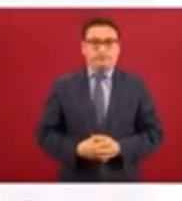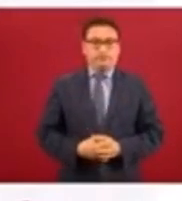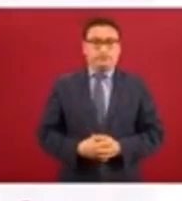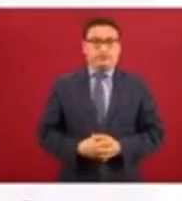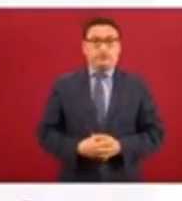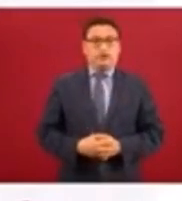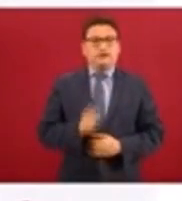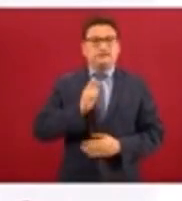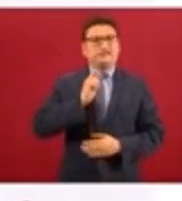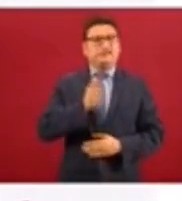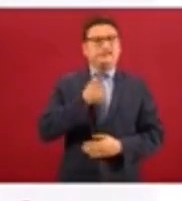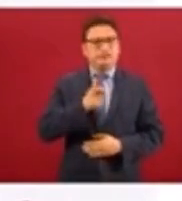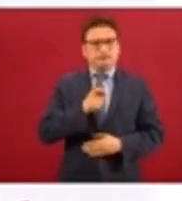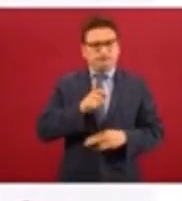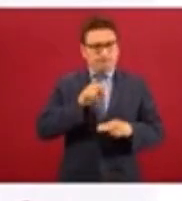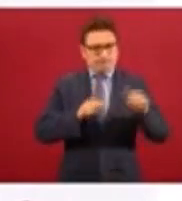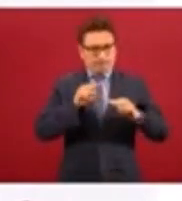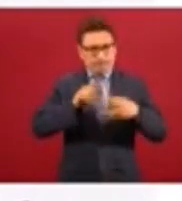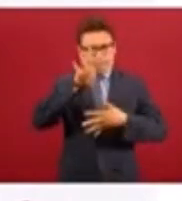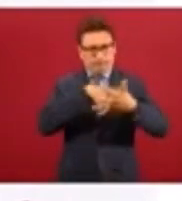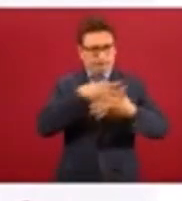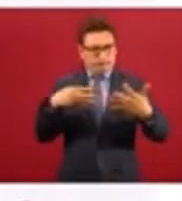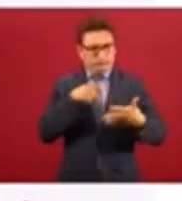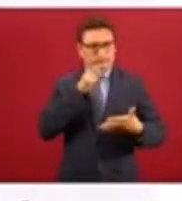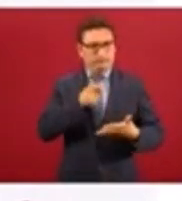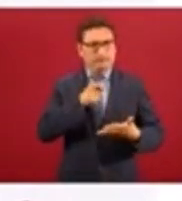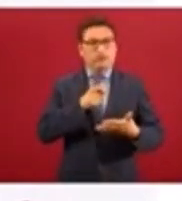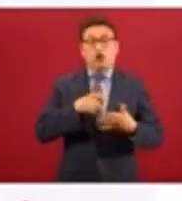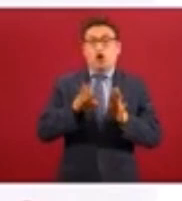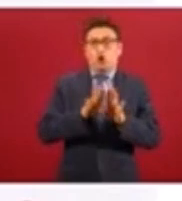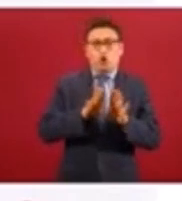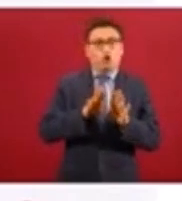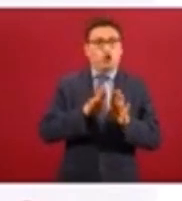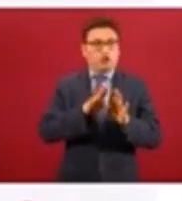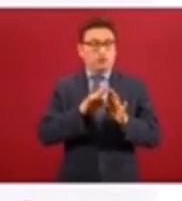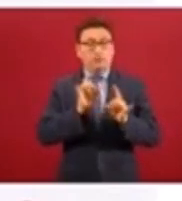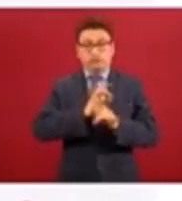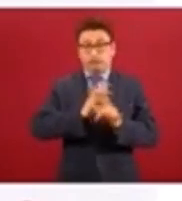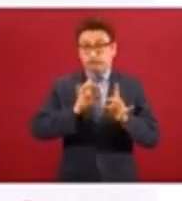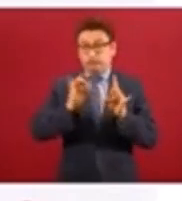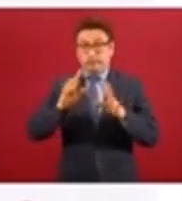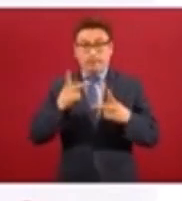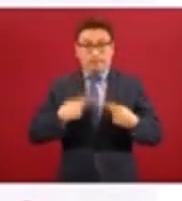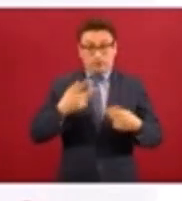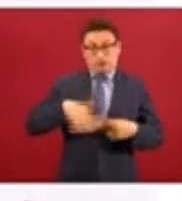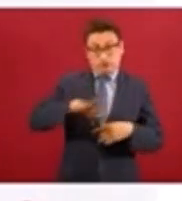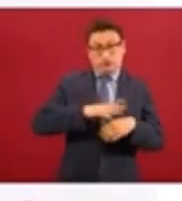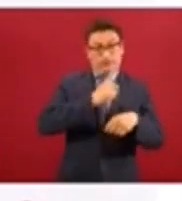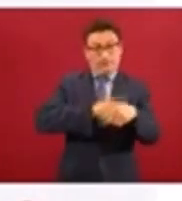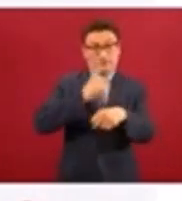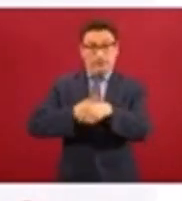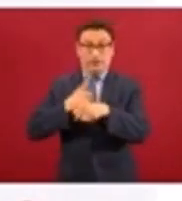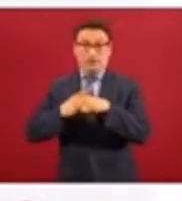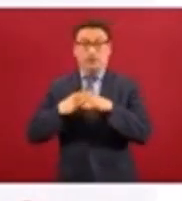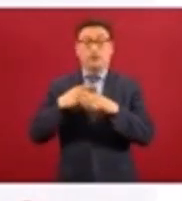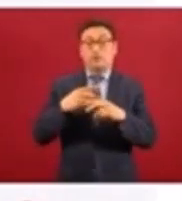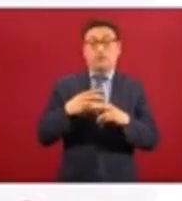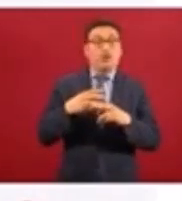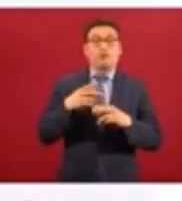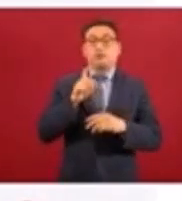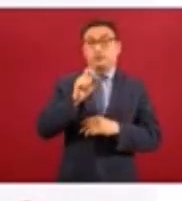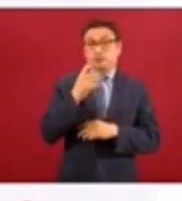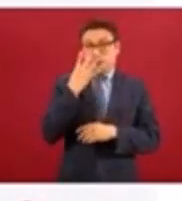Destacamos aquí lo que hemos estado anunciando, cómo se distribuyen los casos, las personas enfermas de las últimas 24